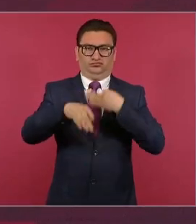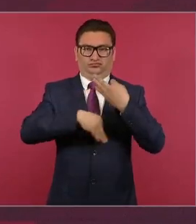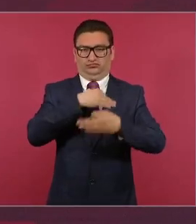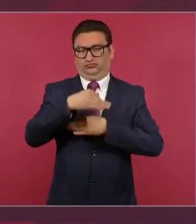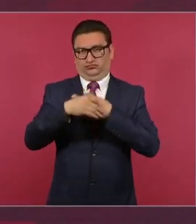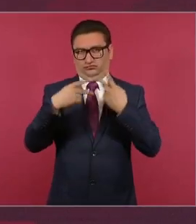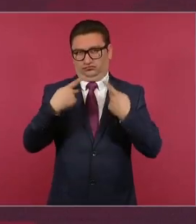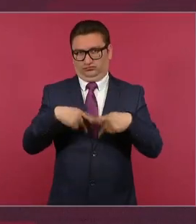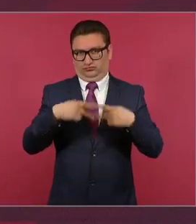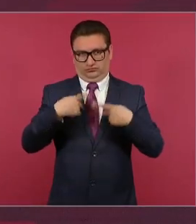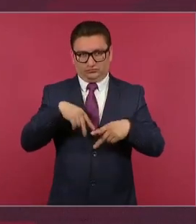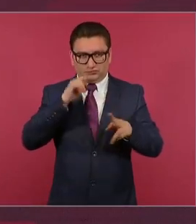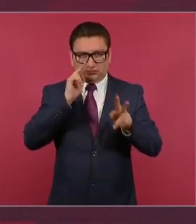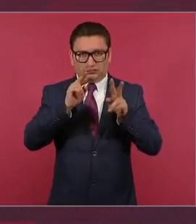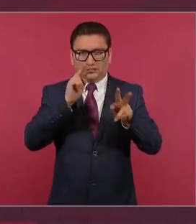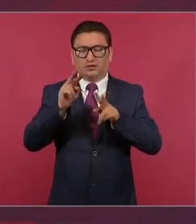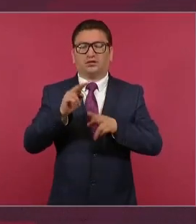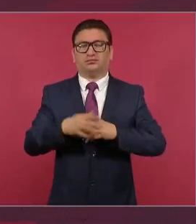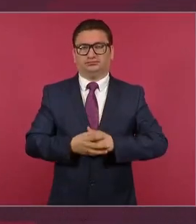seguir